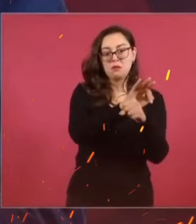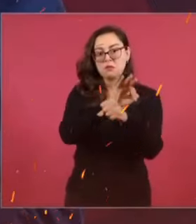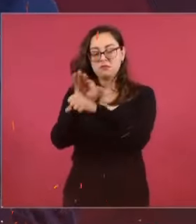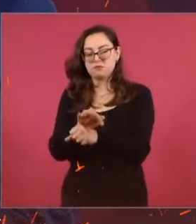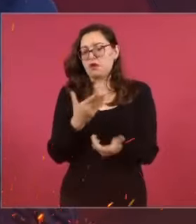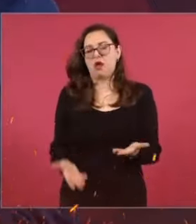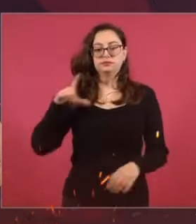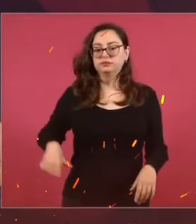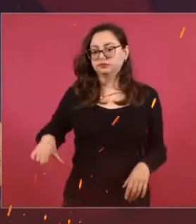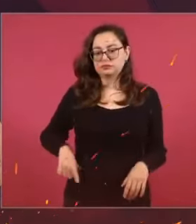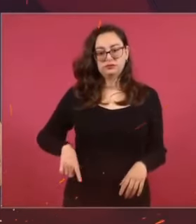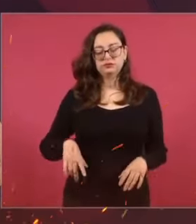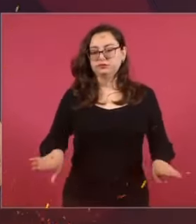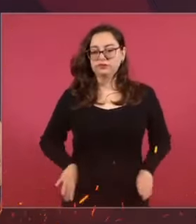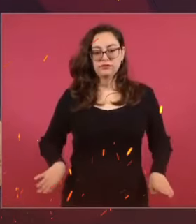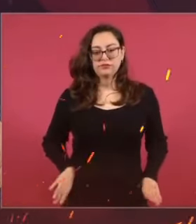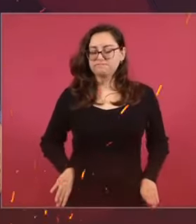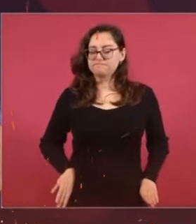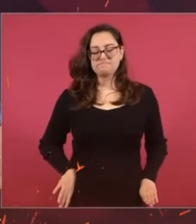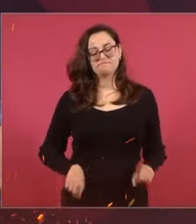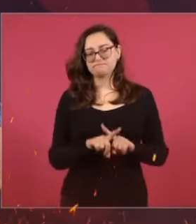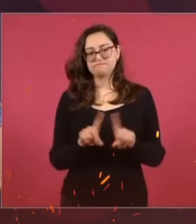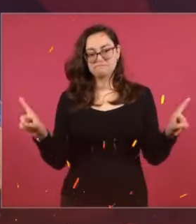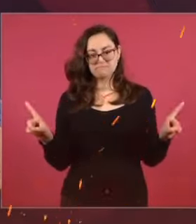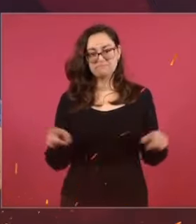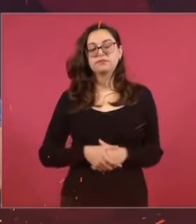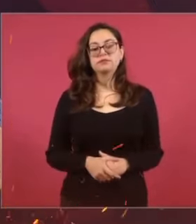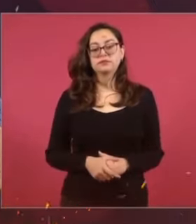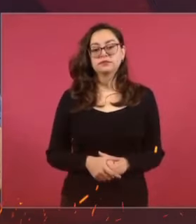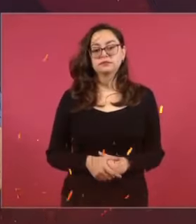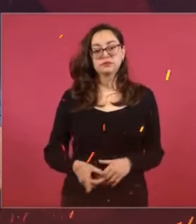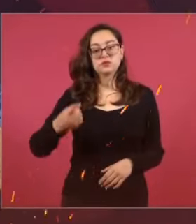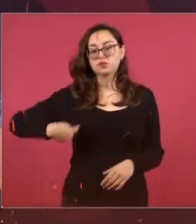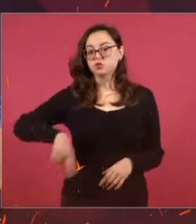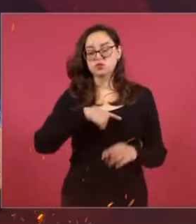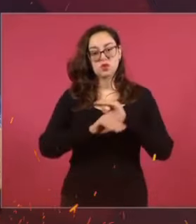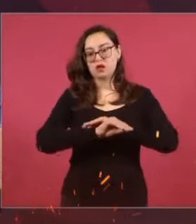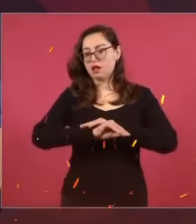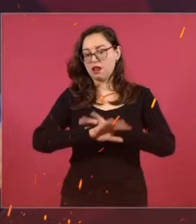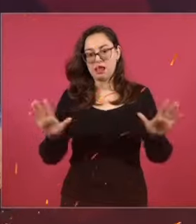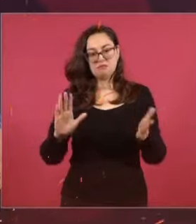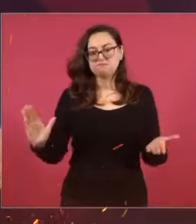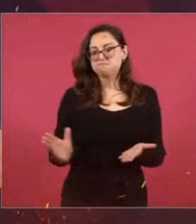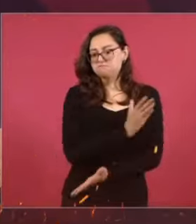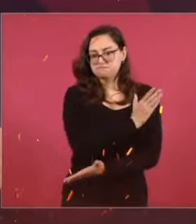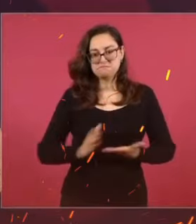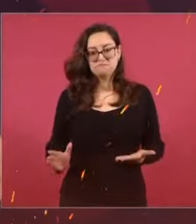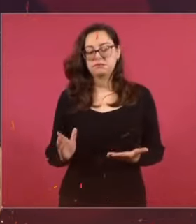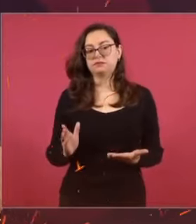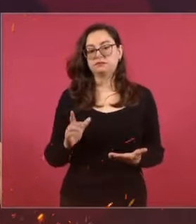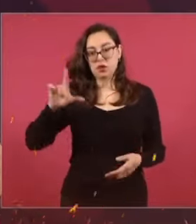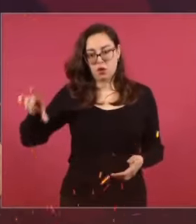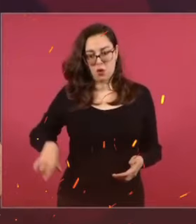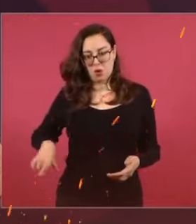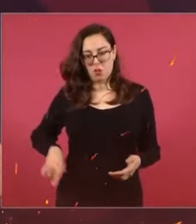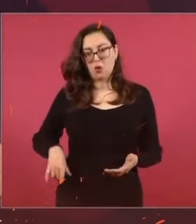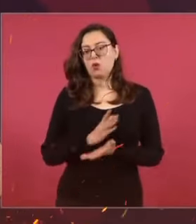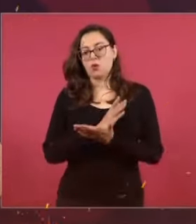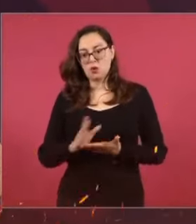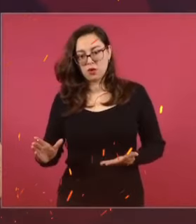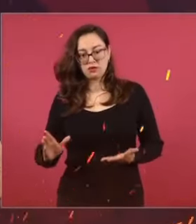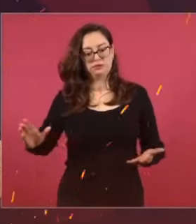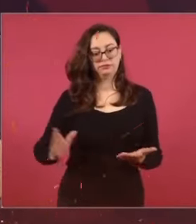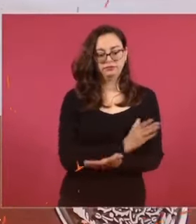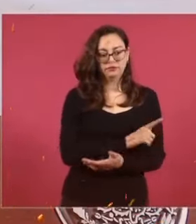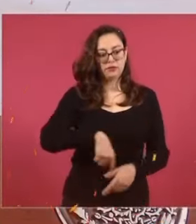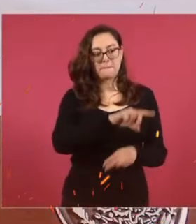de narcotraficantes. Nosotros hemos pintado la raya, la frontera entre